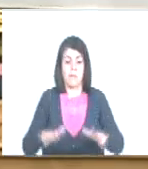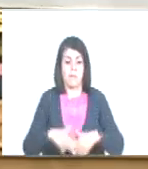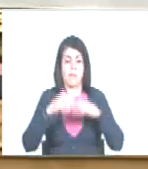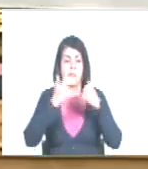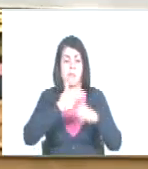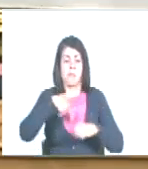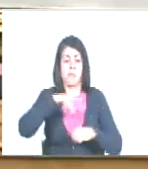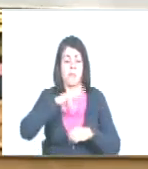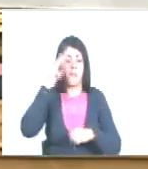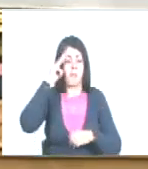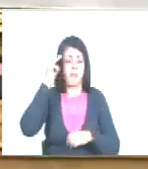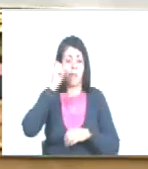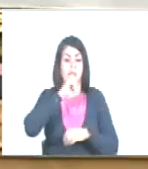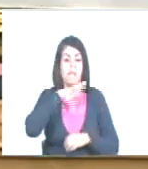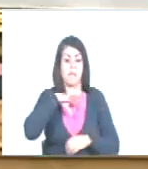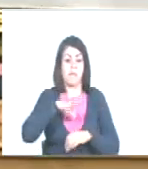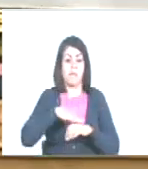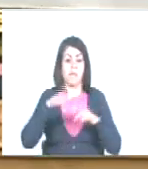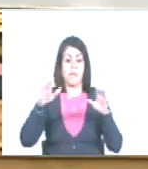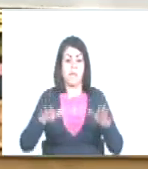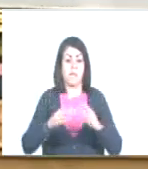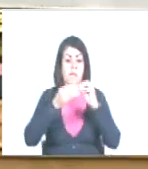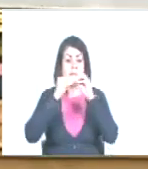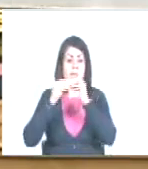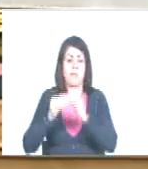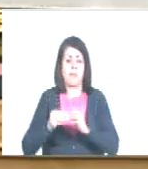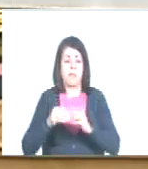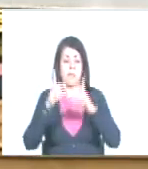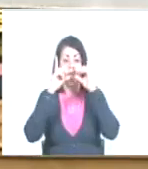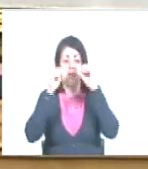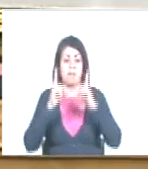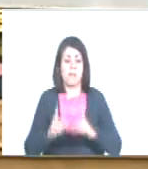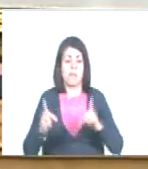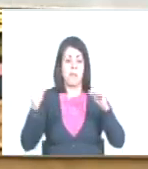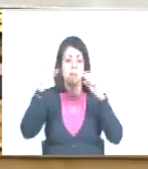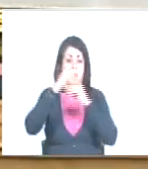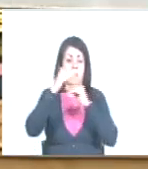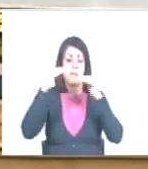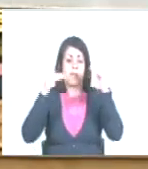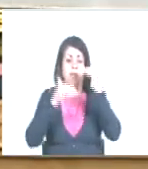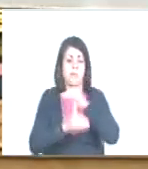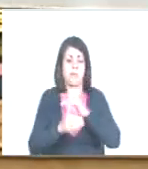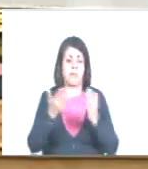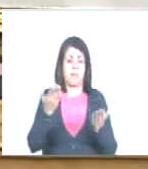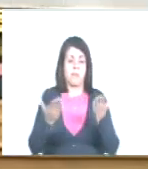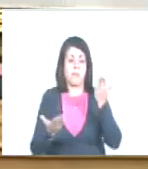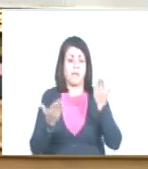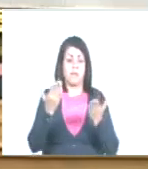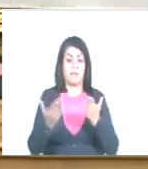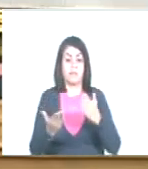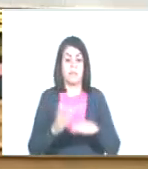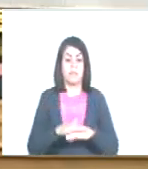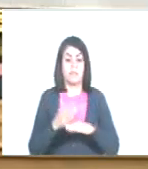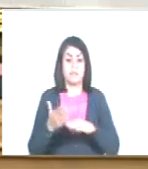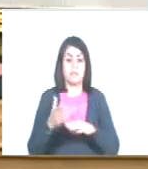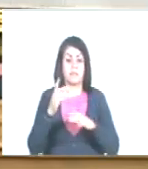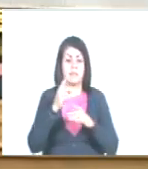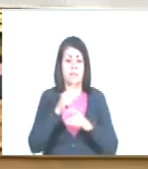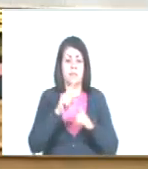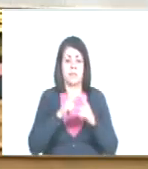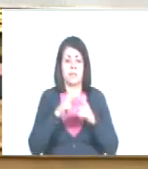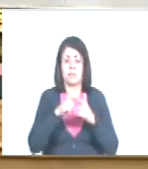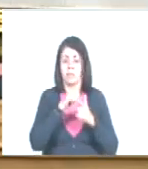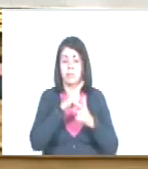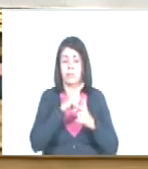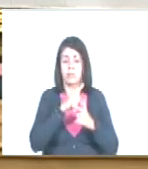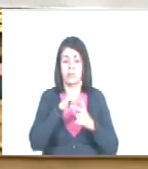nuestra memoria histórica, del que corrigió las desigualdades, las inequidades, las anomias a